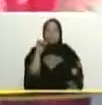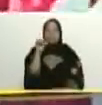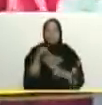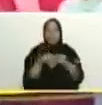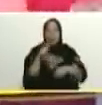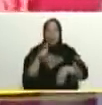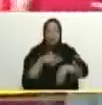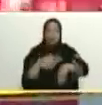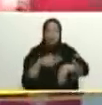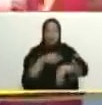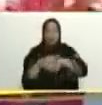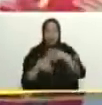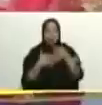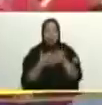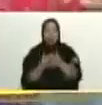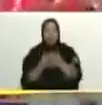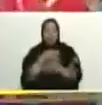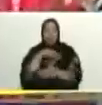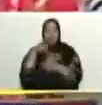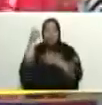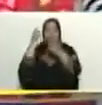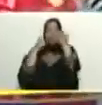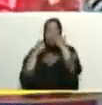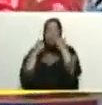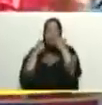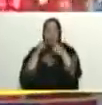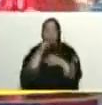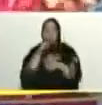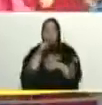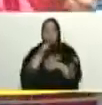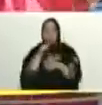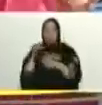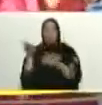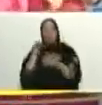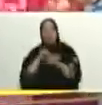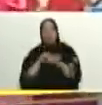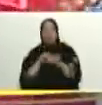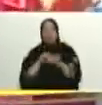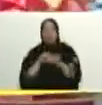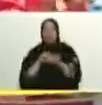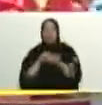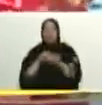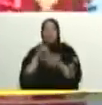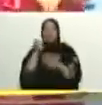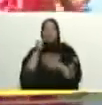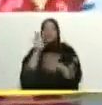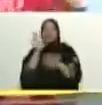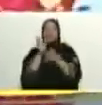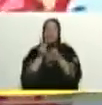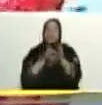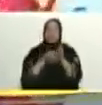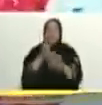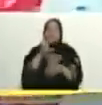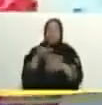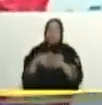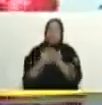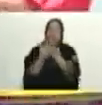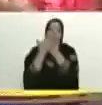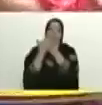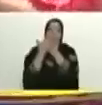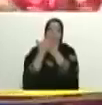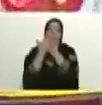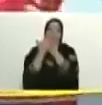horas hasta que le entregó a nuestro comandante Hugo Chávez su mando aquel 14 de abril a las 3 de la mañana.